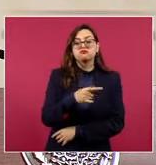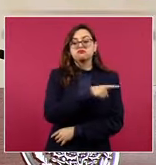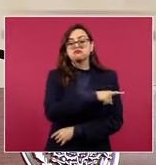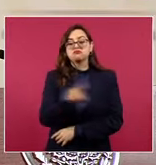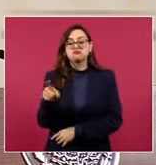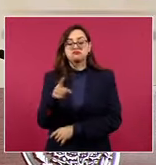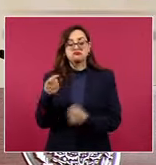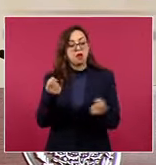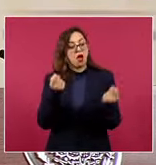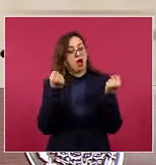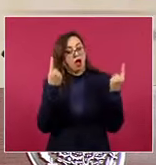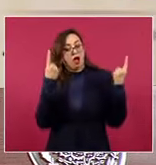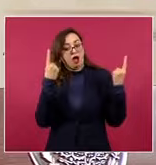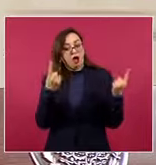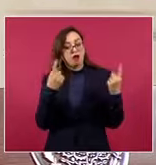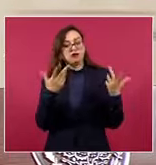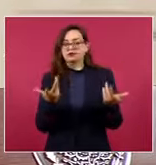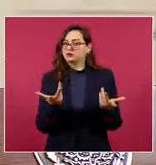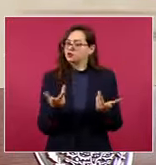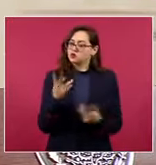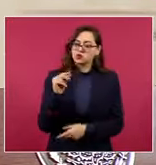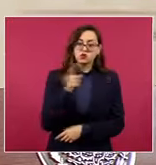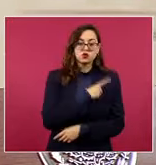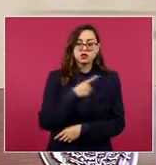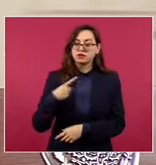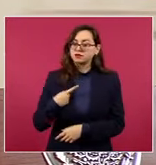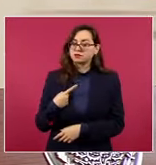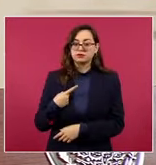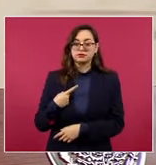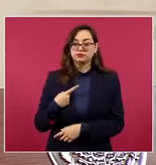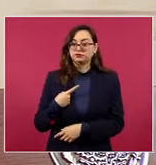Entonces, lo que hemos venido haciendo es no permitir